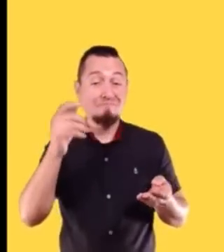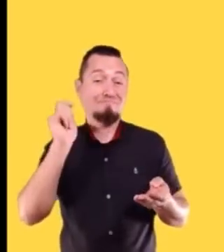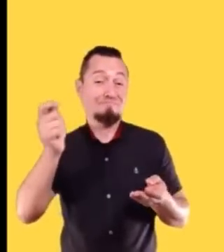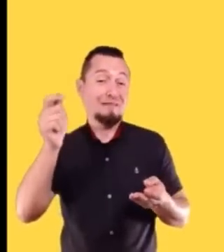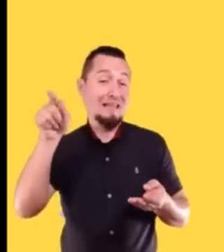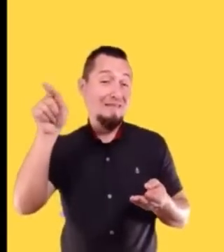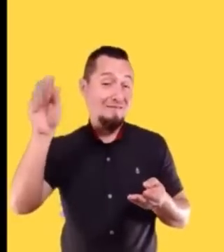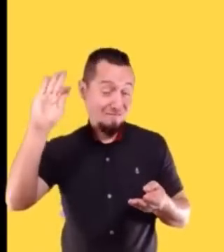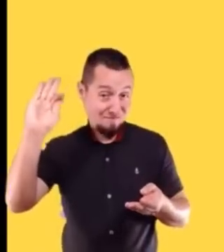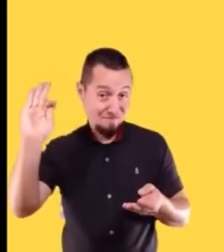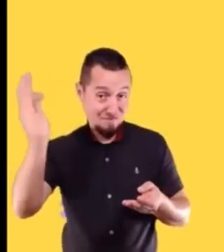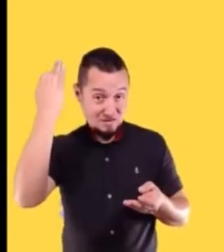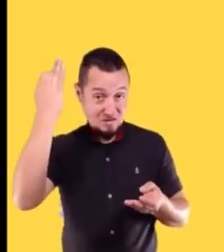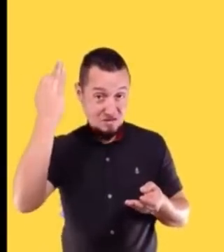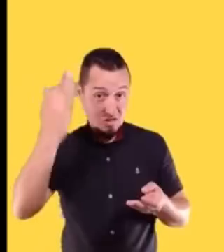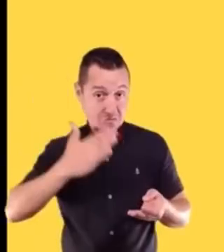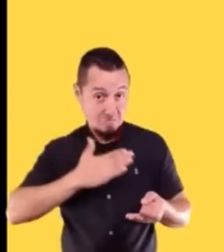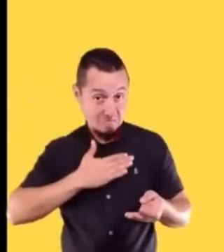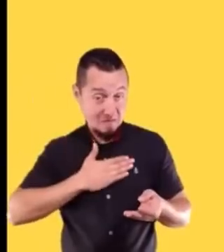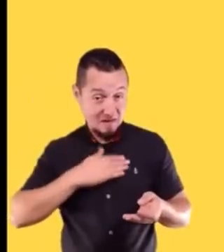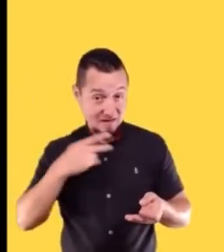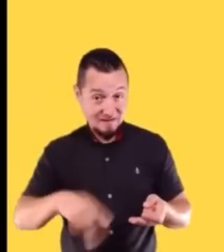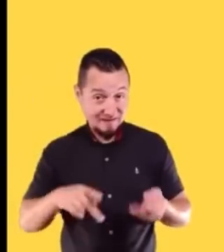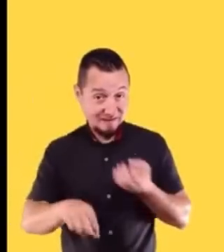Federación, no del gobierno de Jalisco.